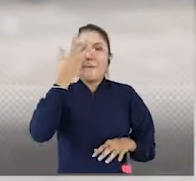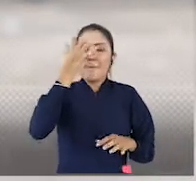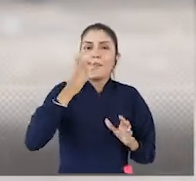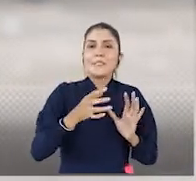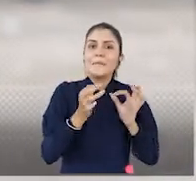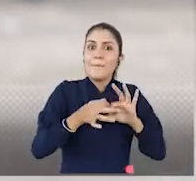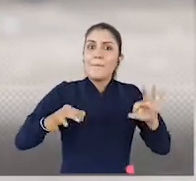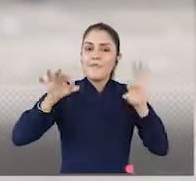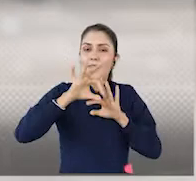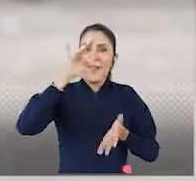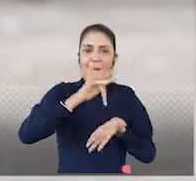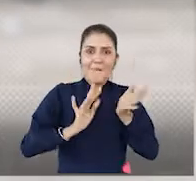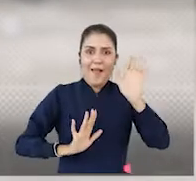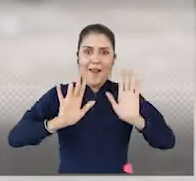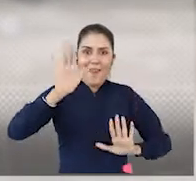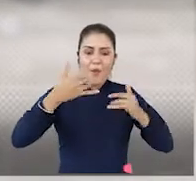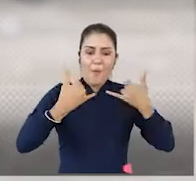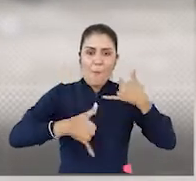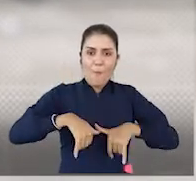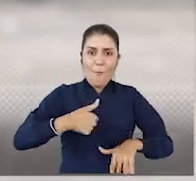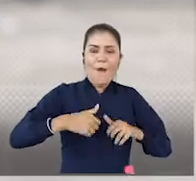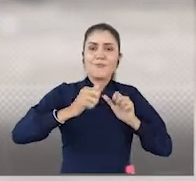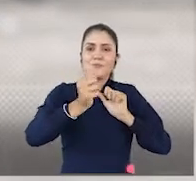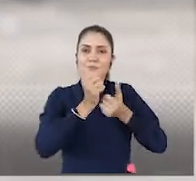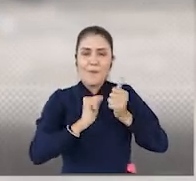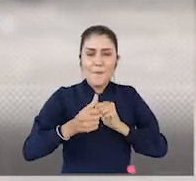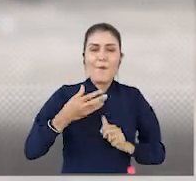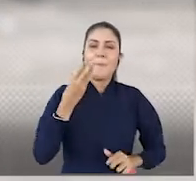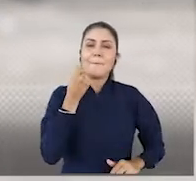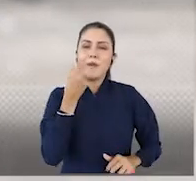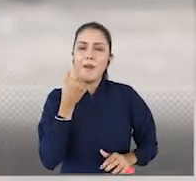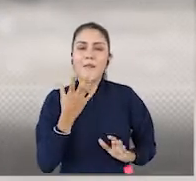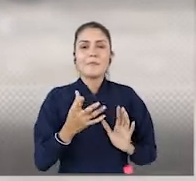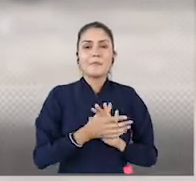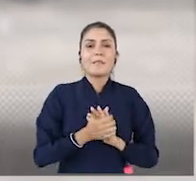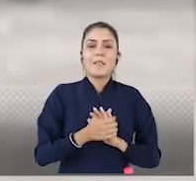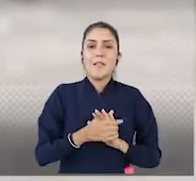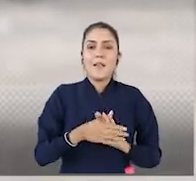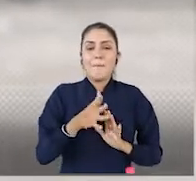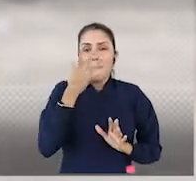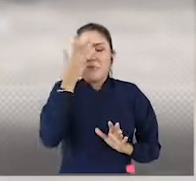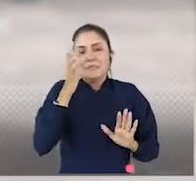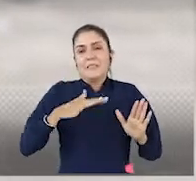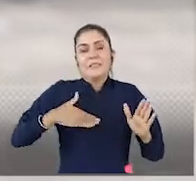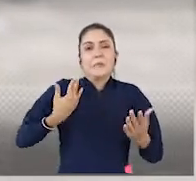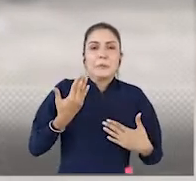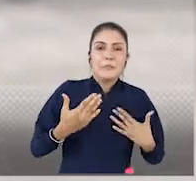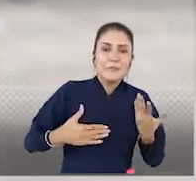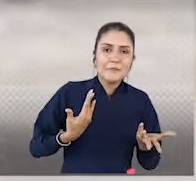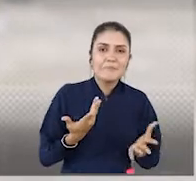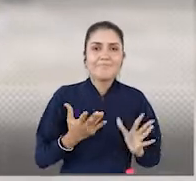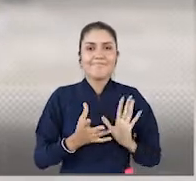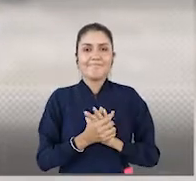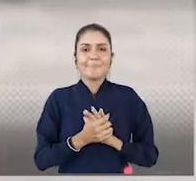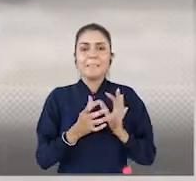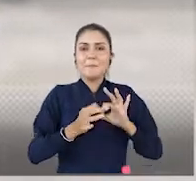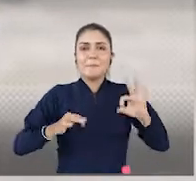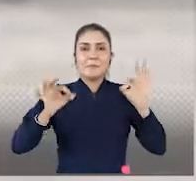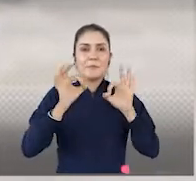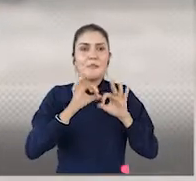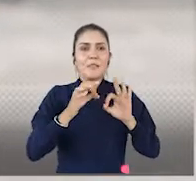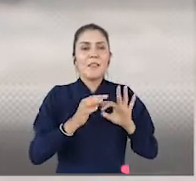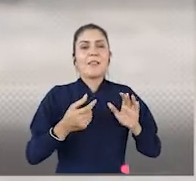contento para ir a participar en los juegos fríos ahí también estoy contento por